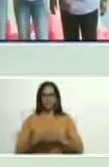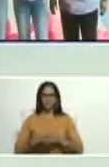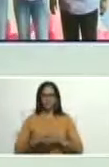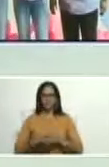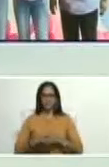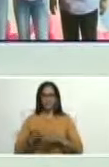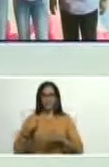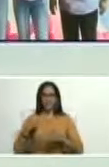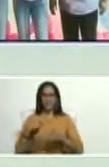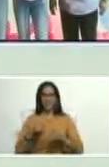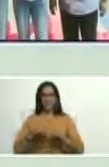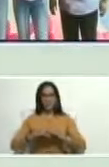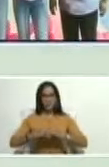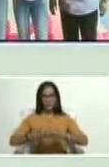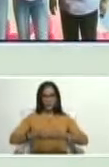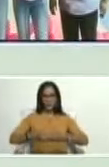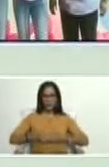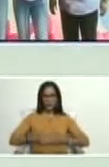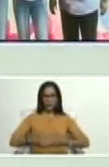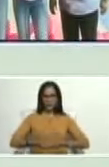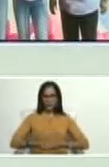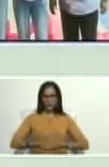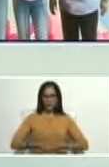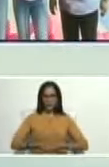que tienen su barriguita que va creciendo